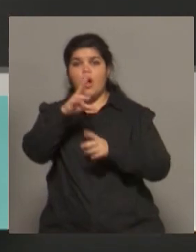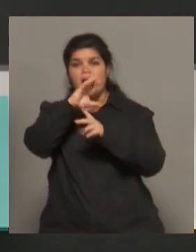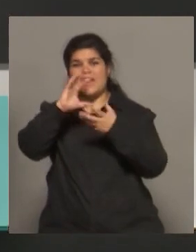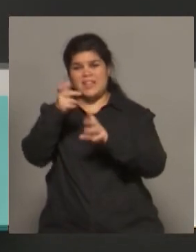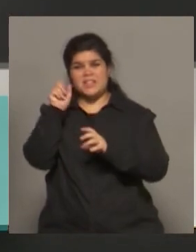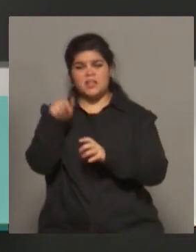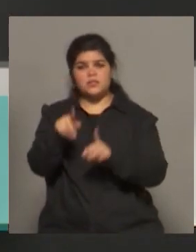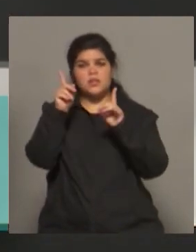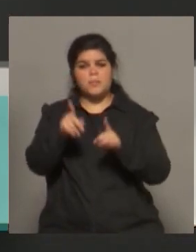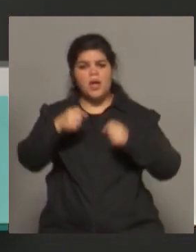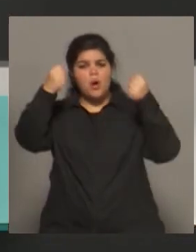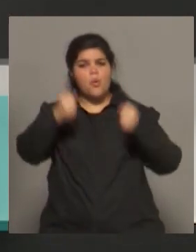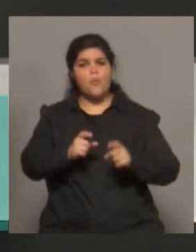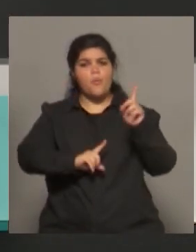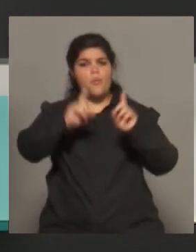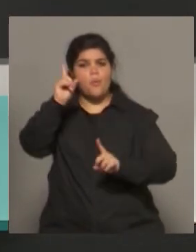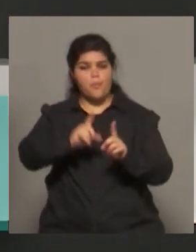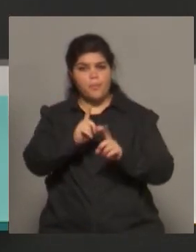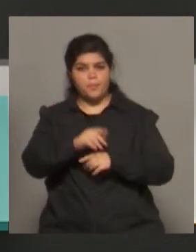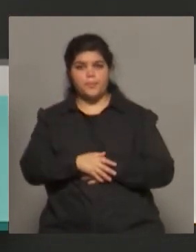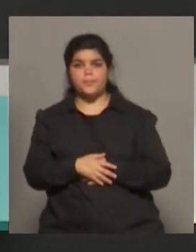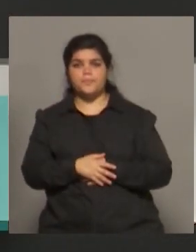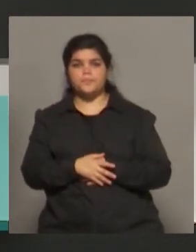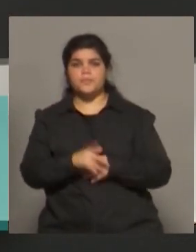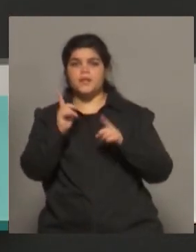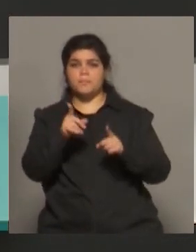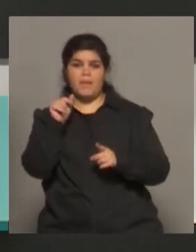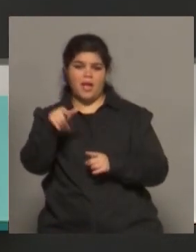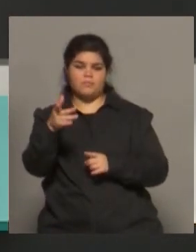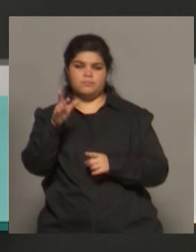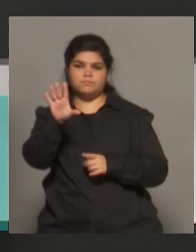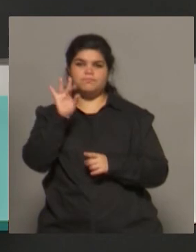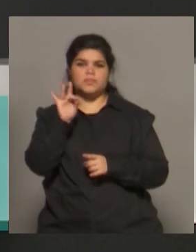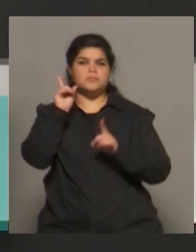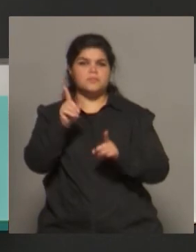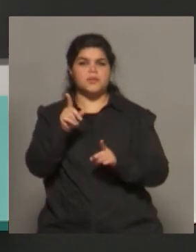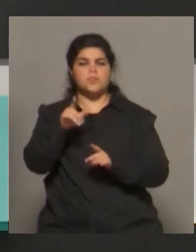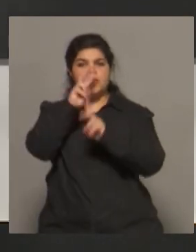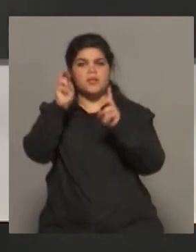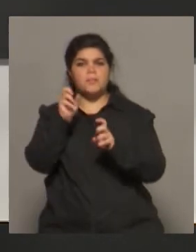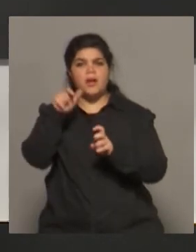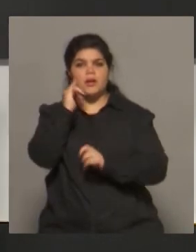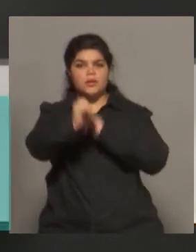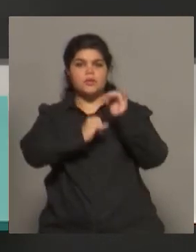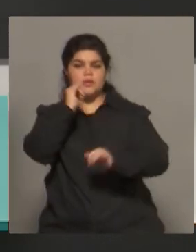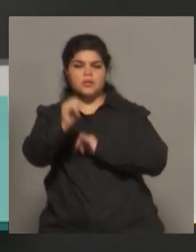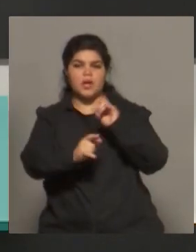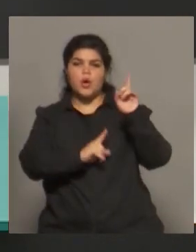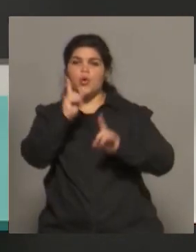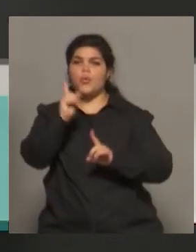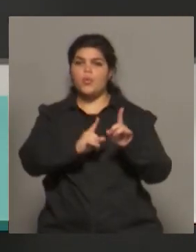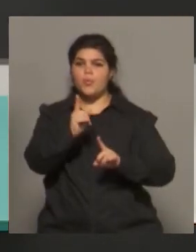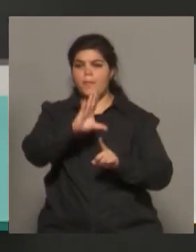se toman posturas al respecto también. Y quería tomar algo que decían recién con respecto a, bueno, cuáles son las posturas de